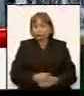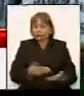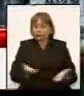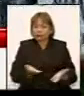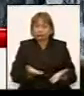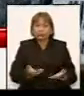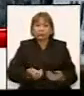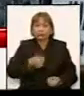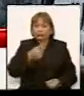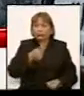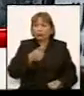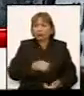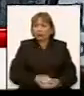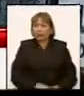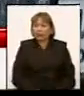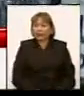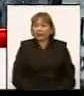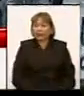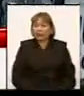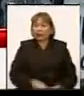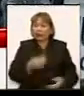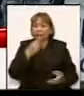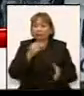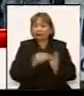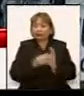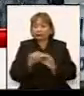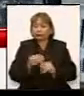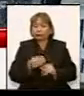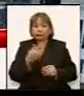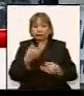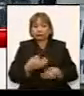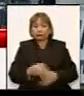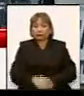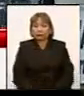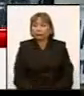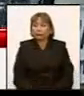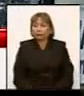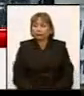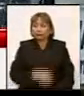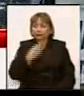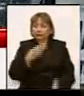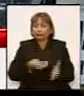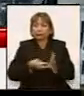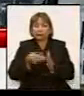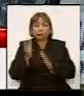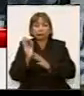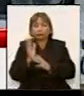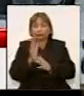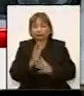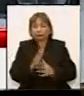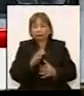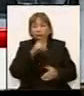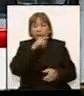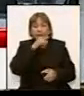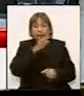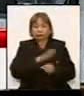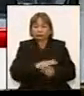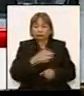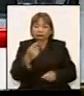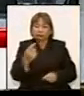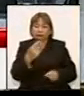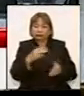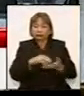aquí los directores de línea nacional. De verdad, de esta manera, ellos demuestran al menos el compromiso de cada